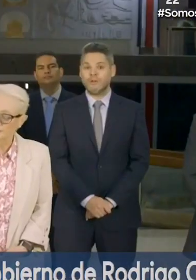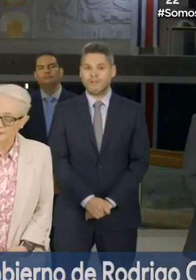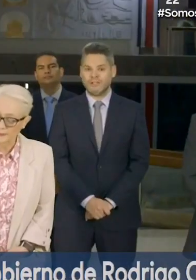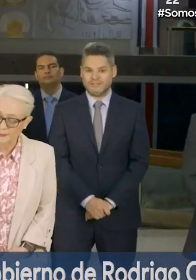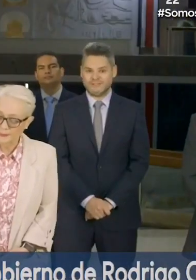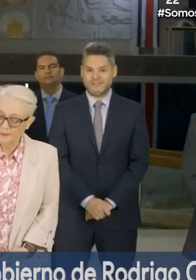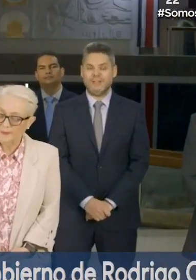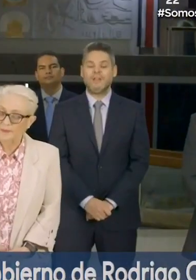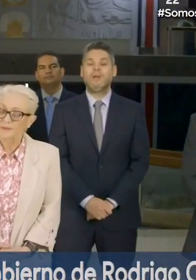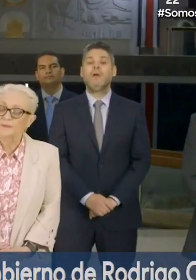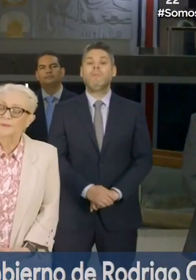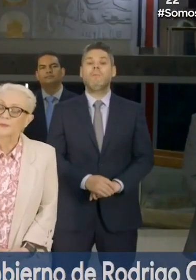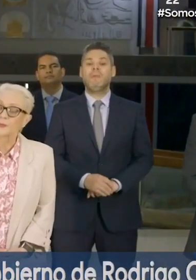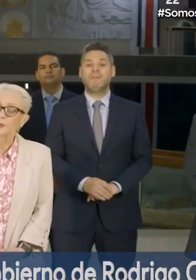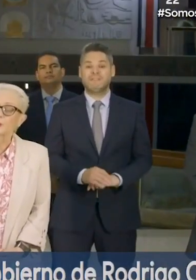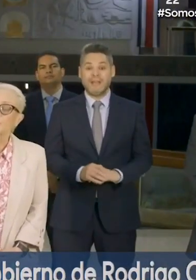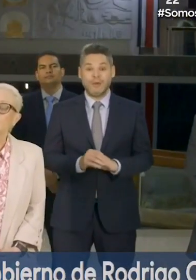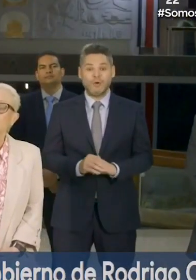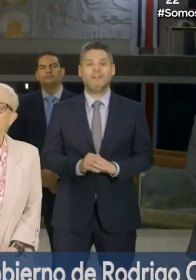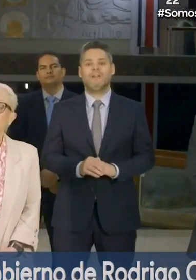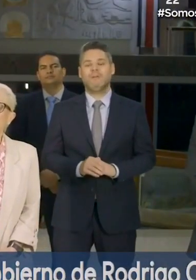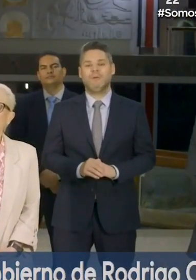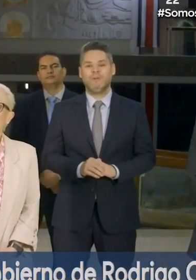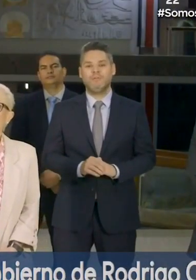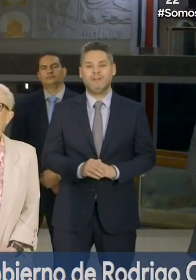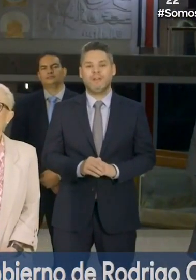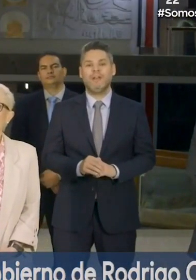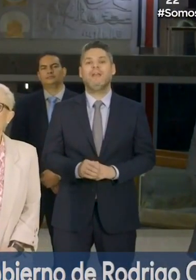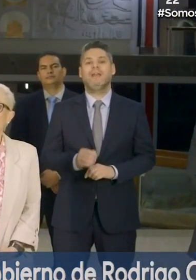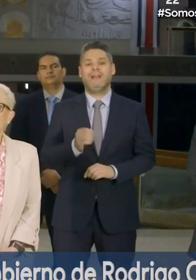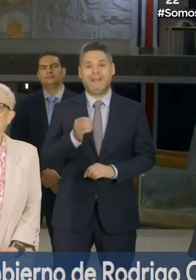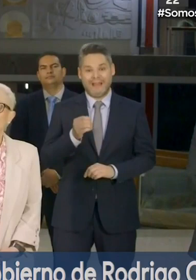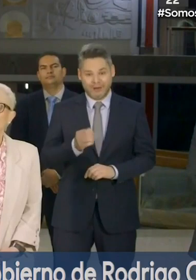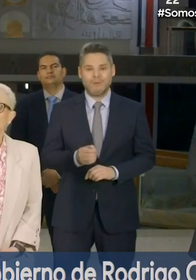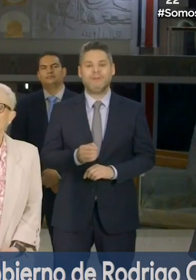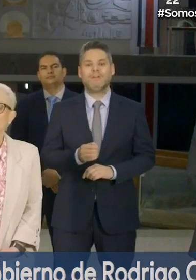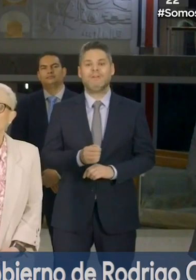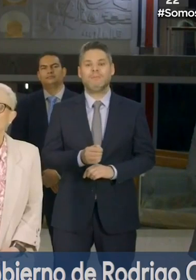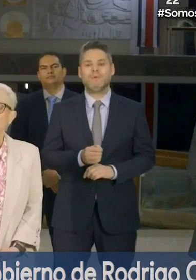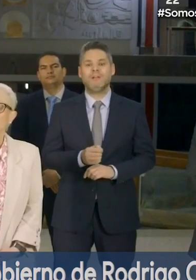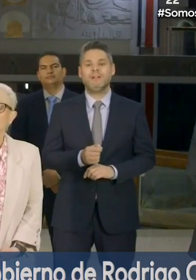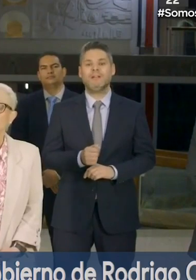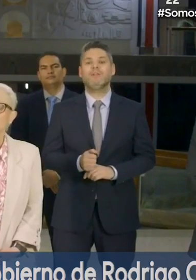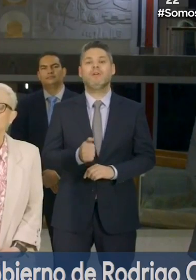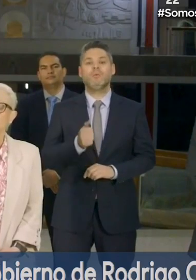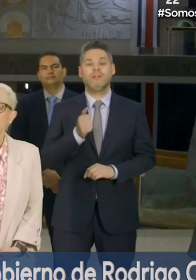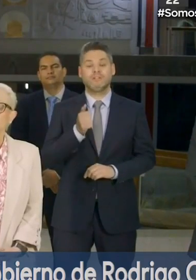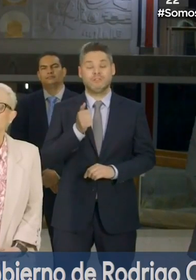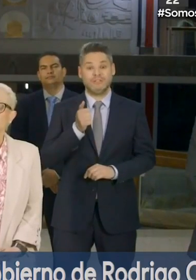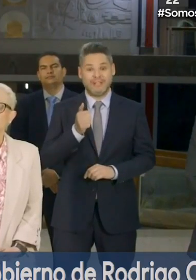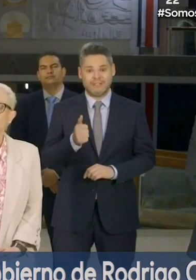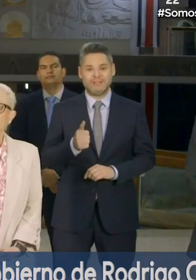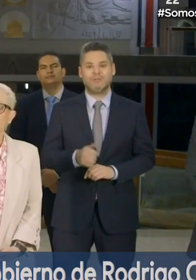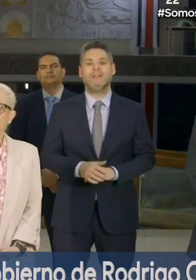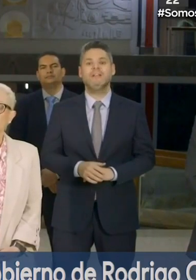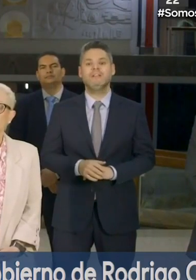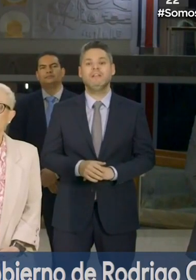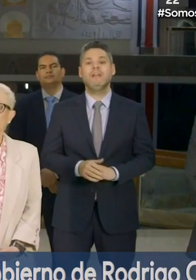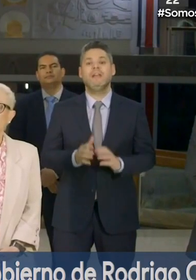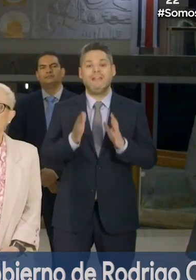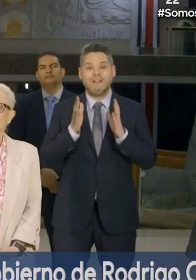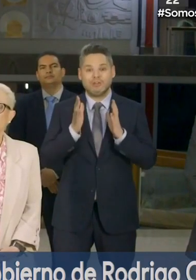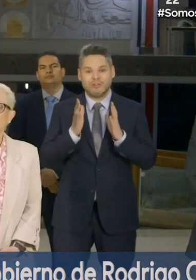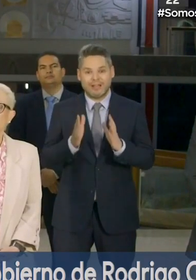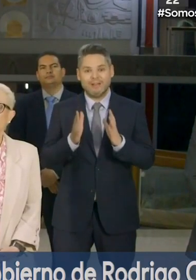nombre es Jorge Rodríguez. Mi mensaje hoy en la reunión fue que el gobierno de la República quiere una comunicación directa con la